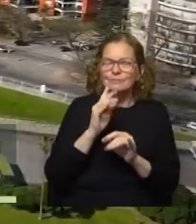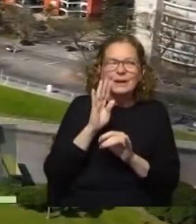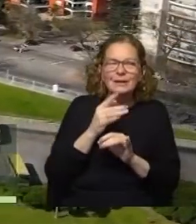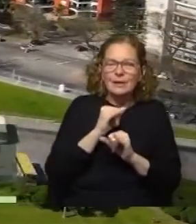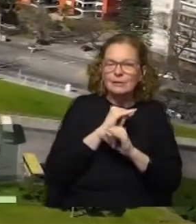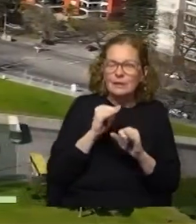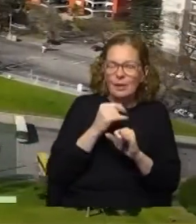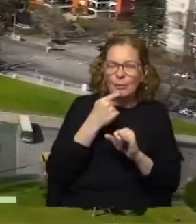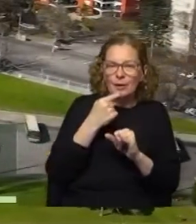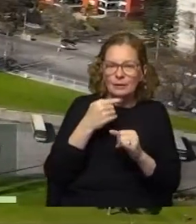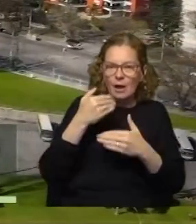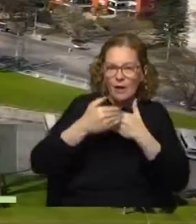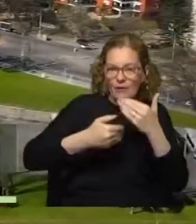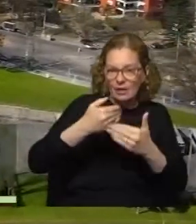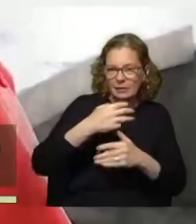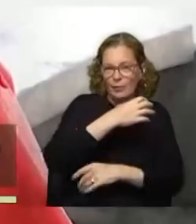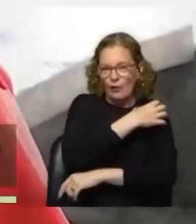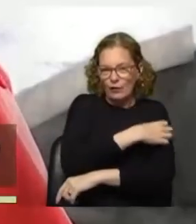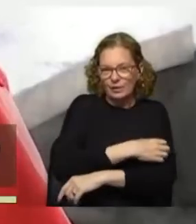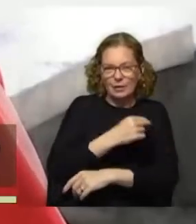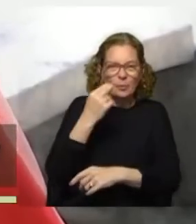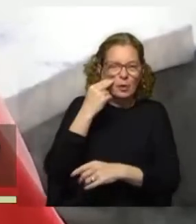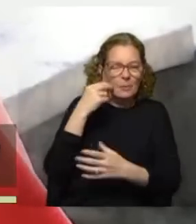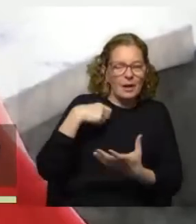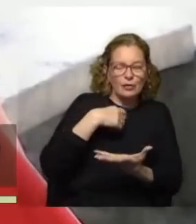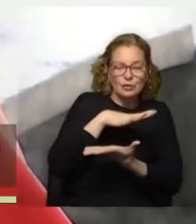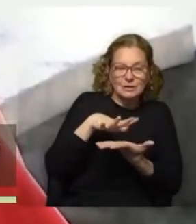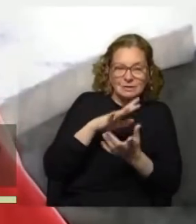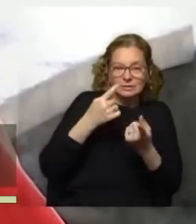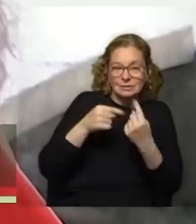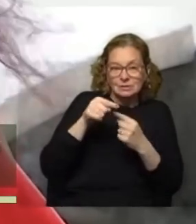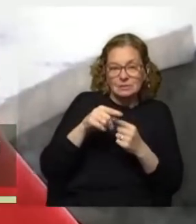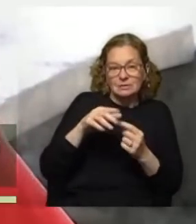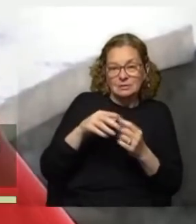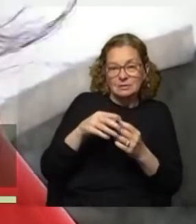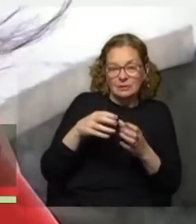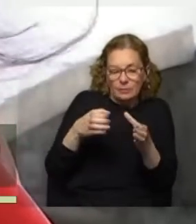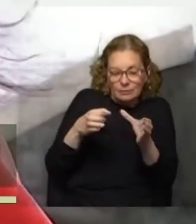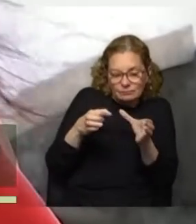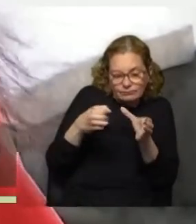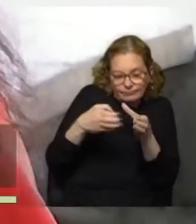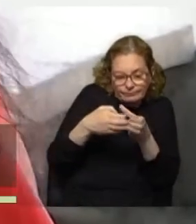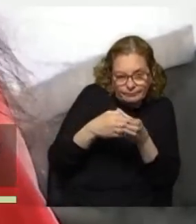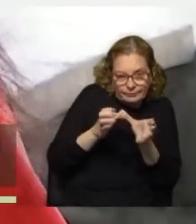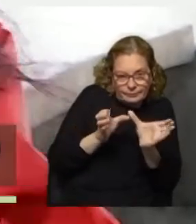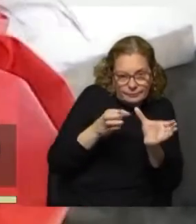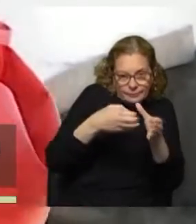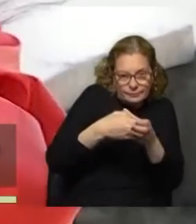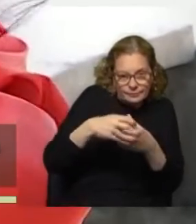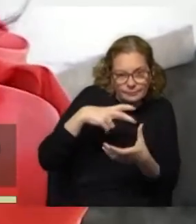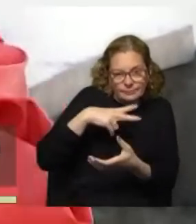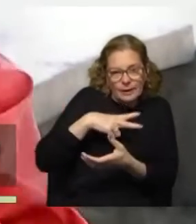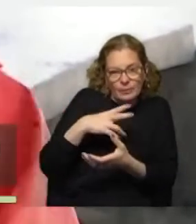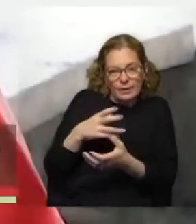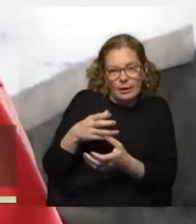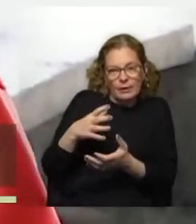digamos El Avance de la pobreza el conflicto social y entonces bueno estas áreas empiezan a encerrar en cerrar en varios privados no que